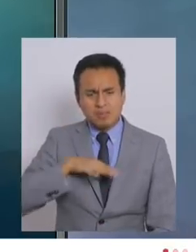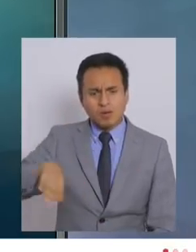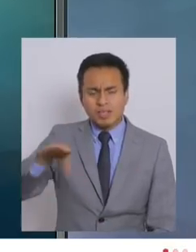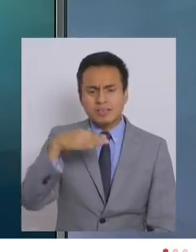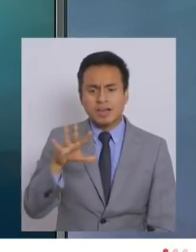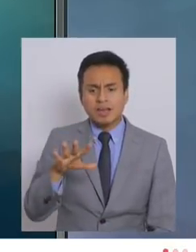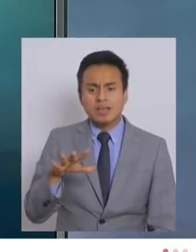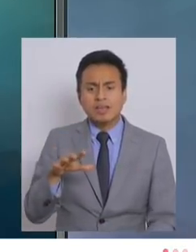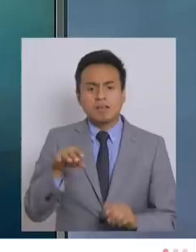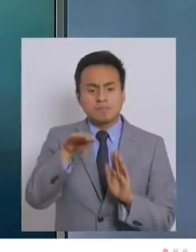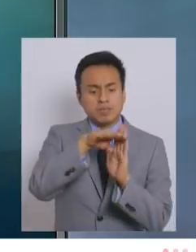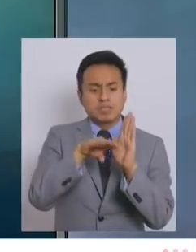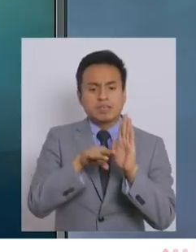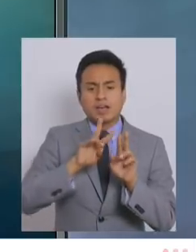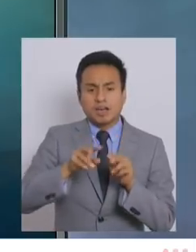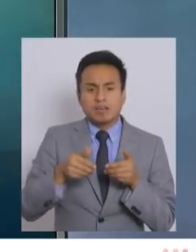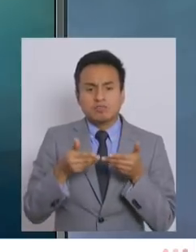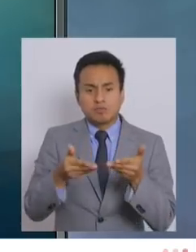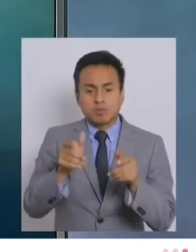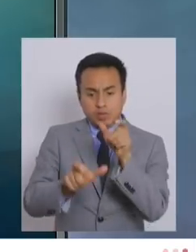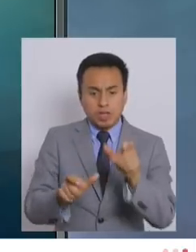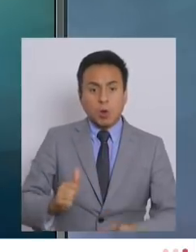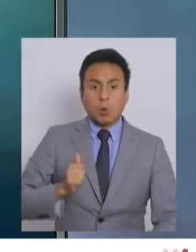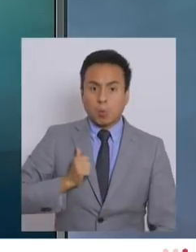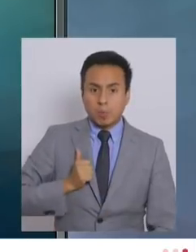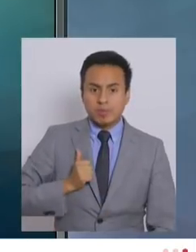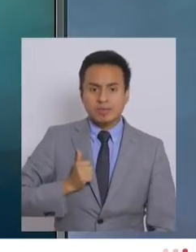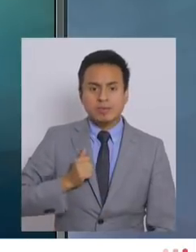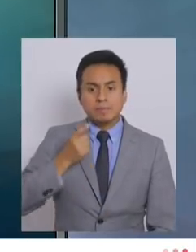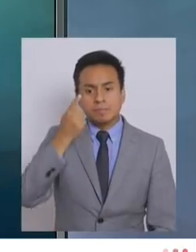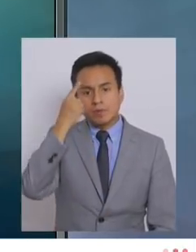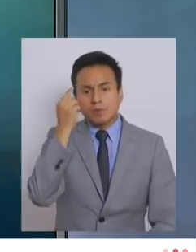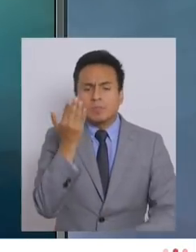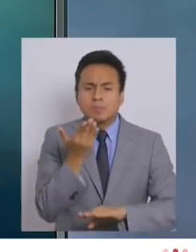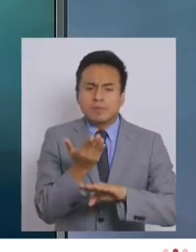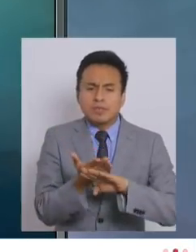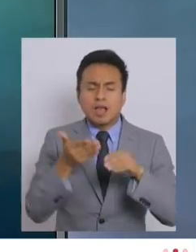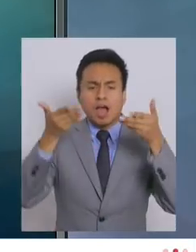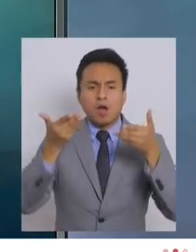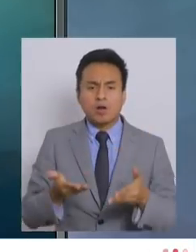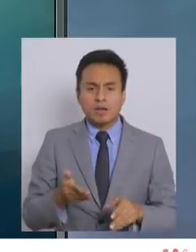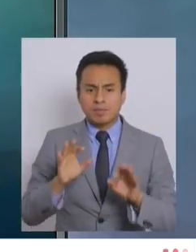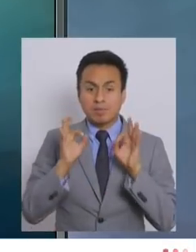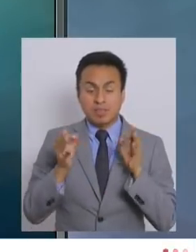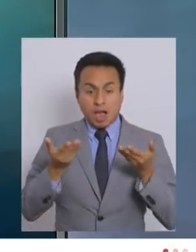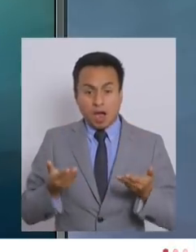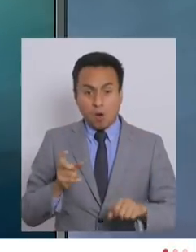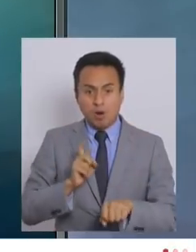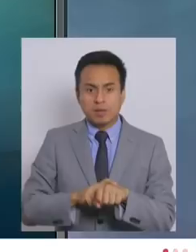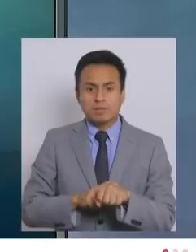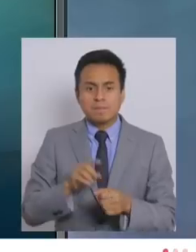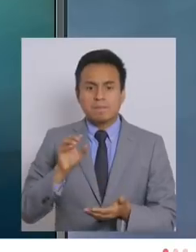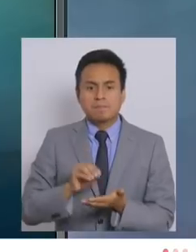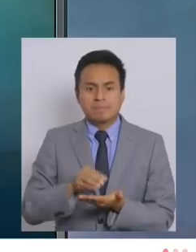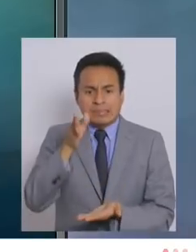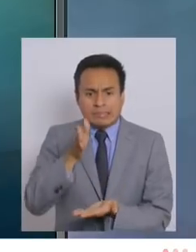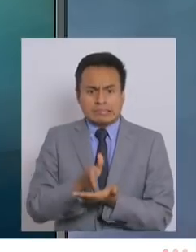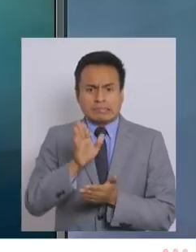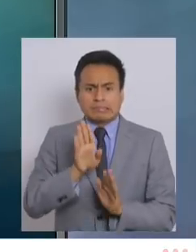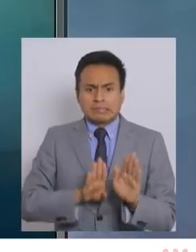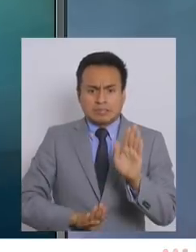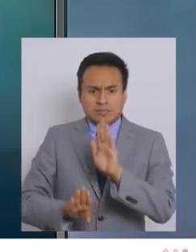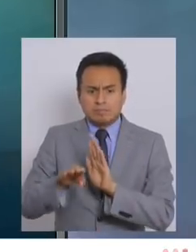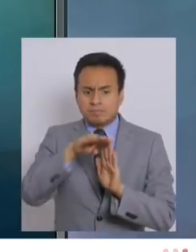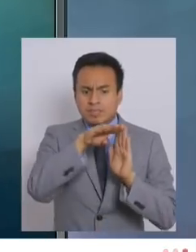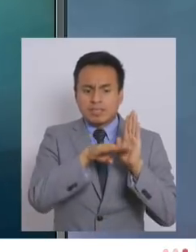recibido las medidas que se han hecho y las han cumplido sin embargo queremos pedirles ahora especialmente que seamos más estrictos en esta